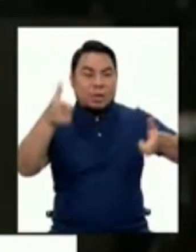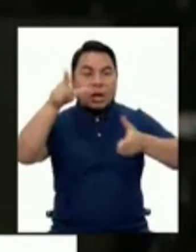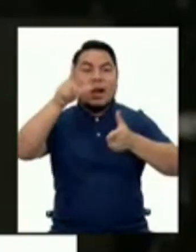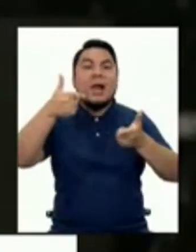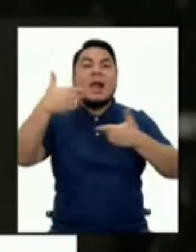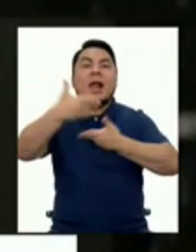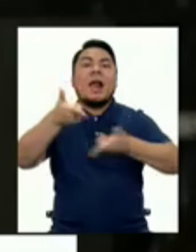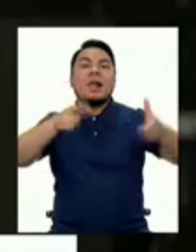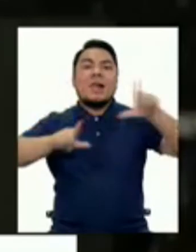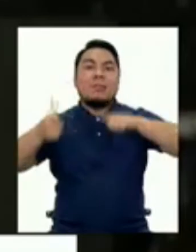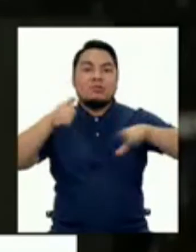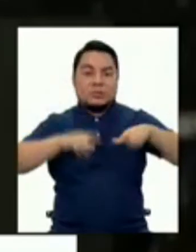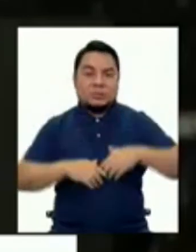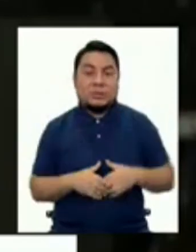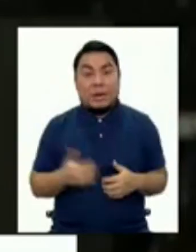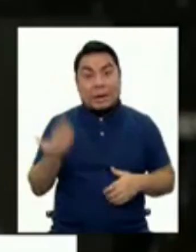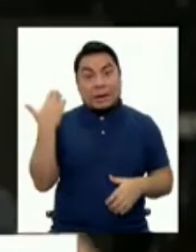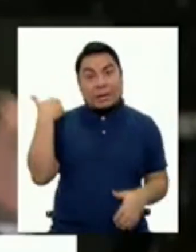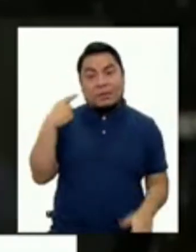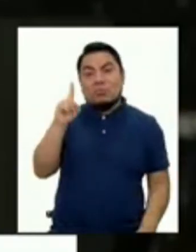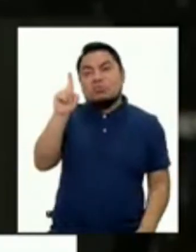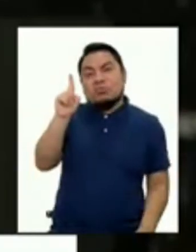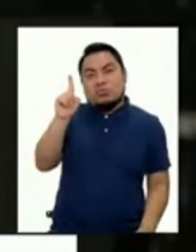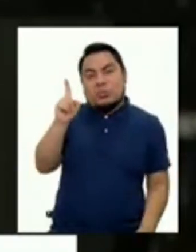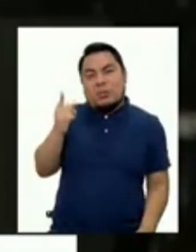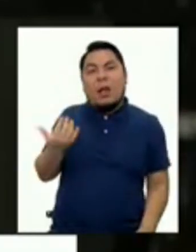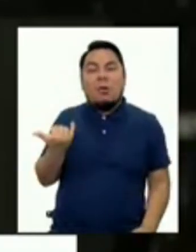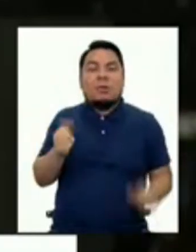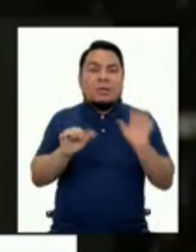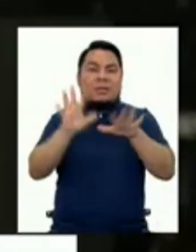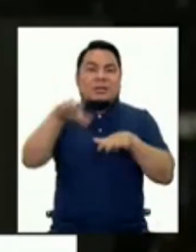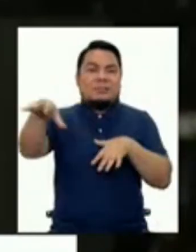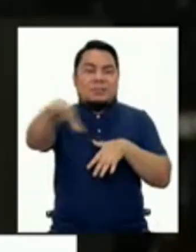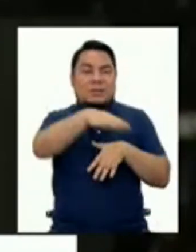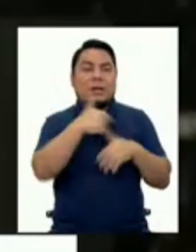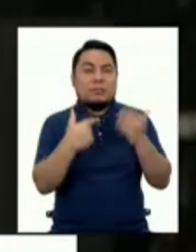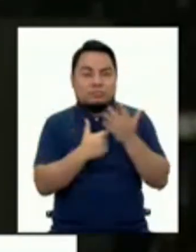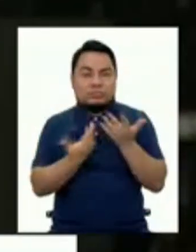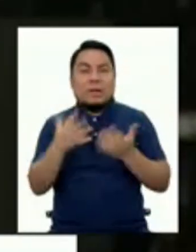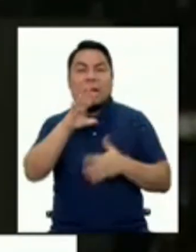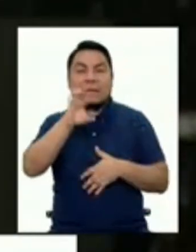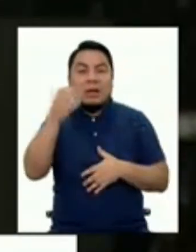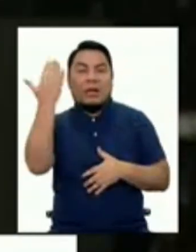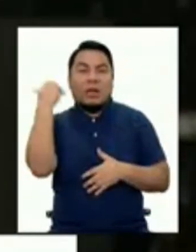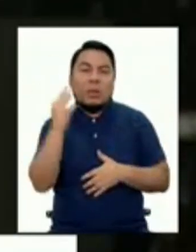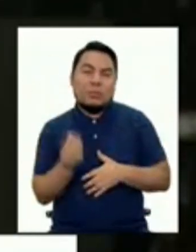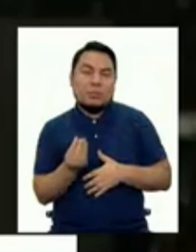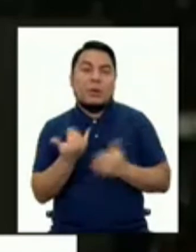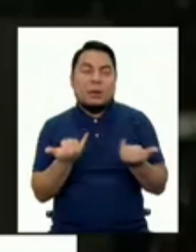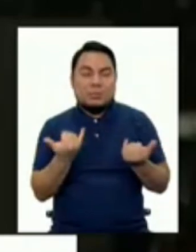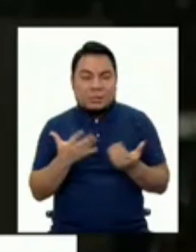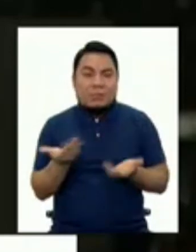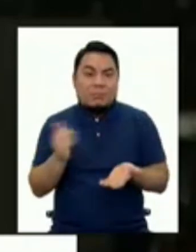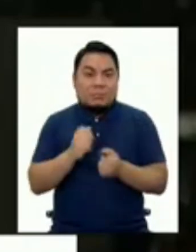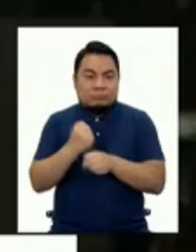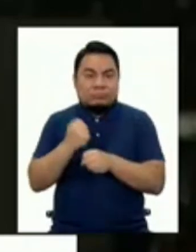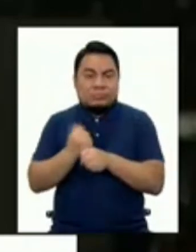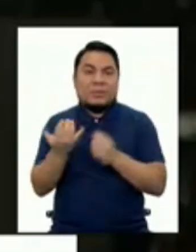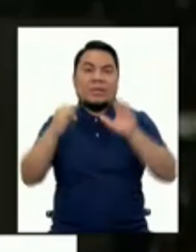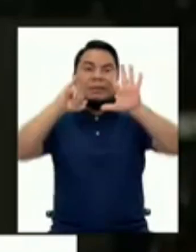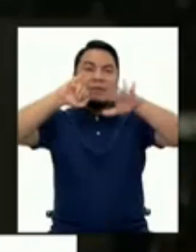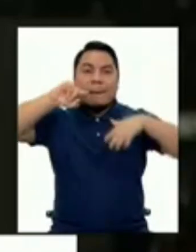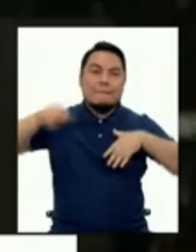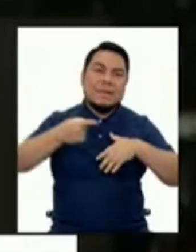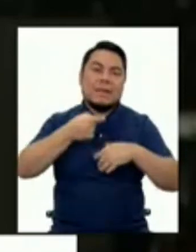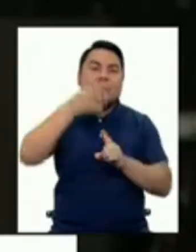procesar solamente 500 pruebas moleculares y hoy día, con la tecnología que se ha incorporado, es capaz de hacer 6.000